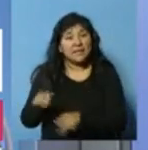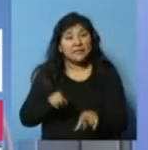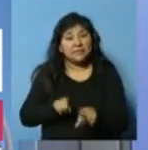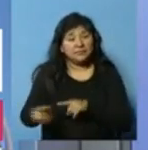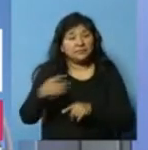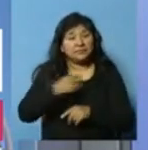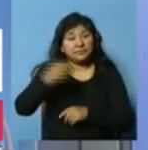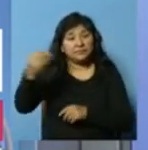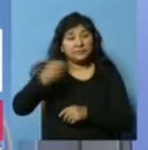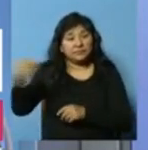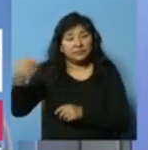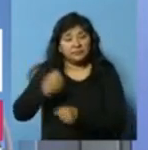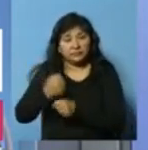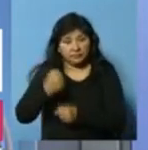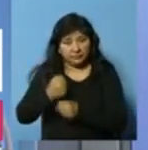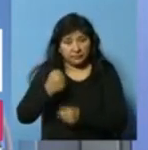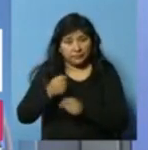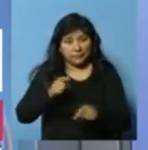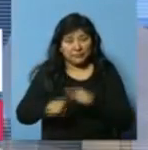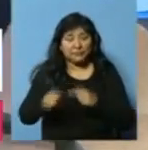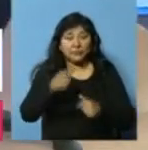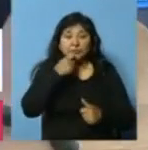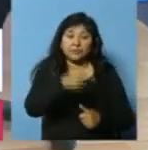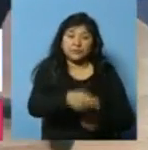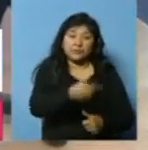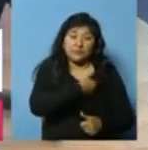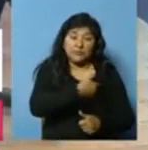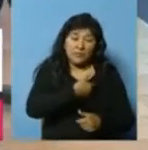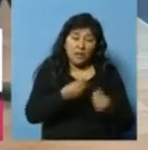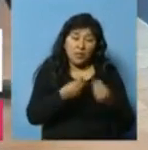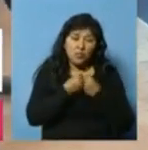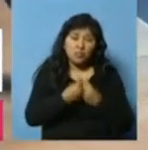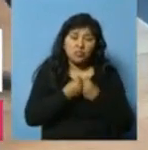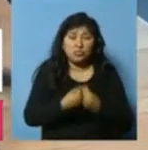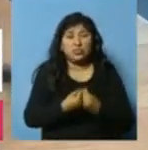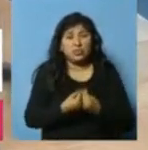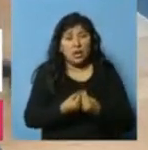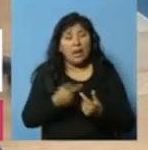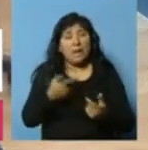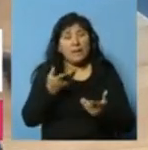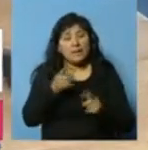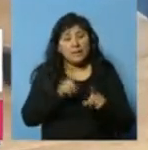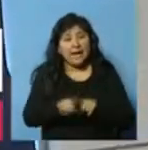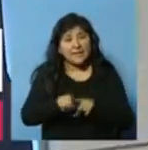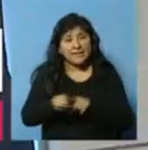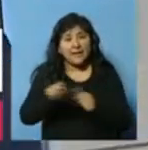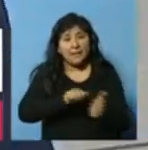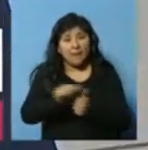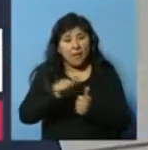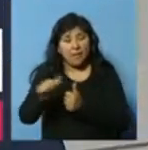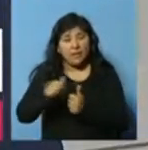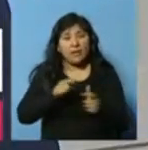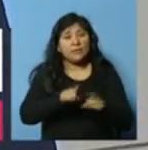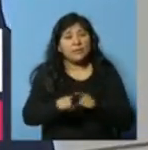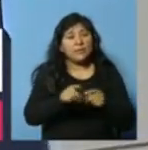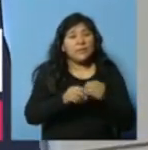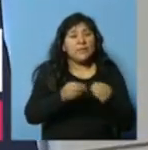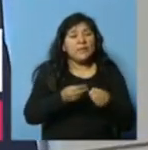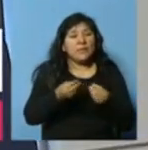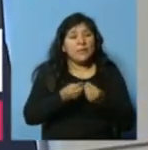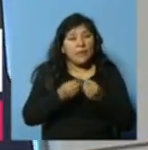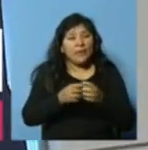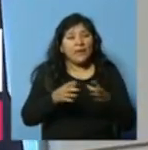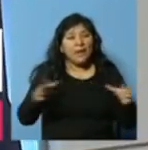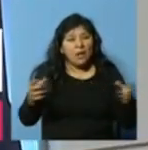cargo mucha demanda de egresados desde que pierden vigencia que se quieren modificar cuando